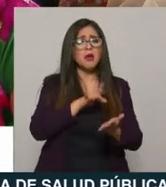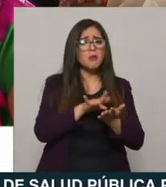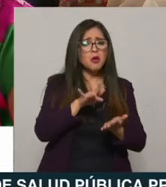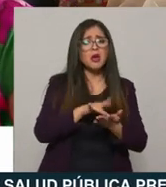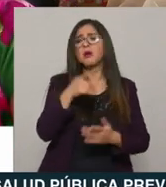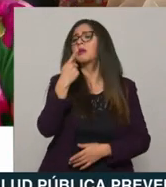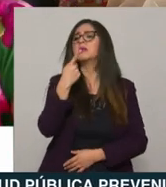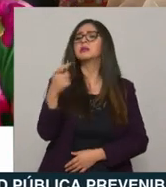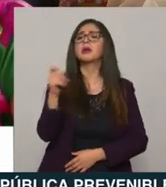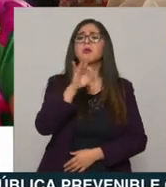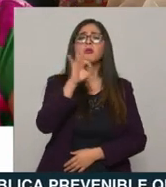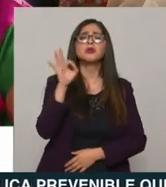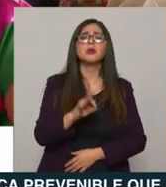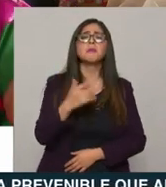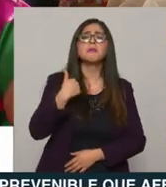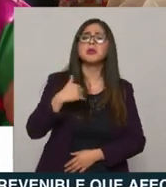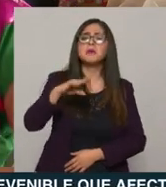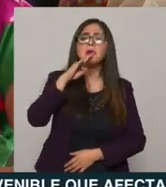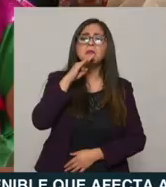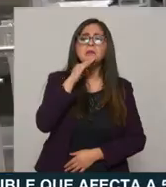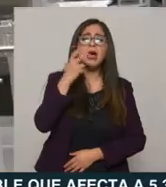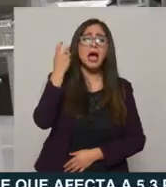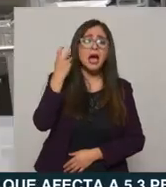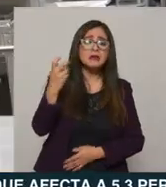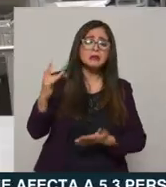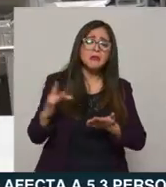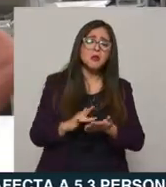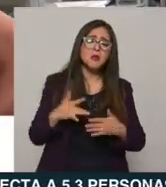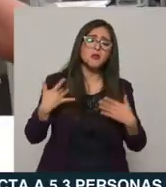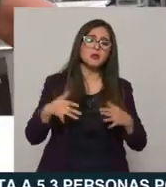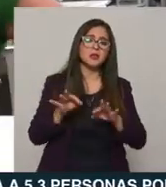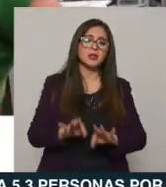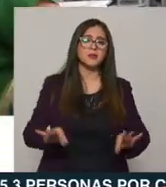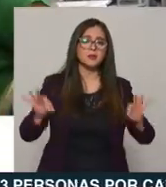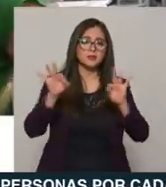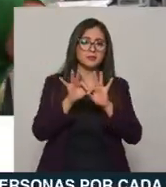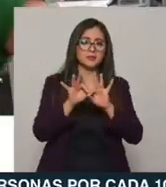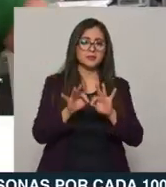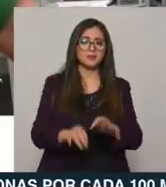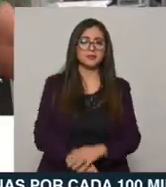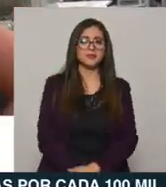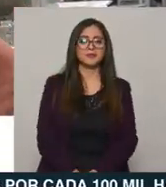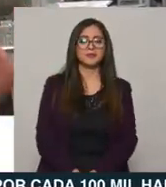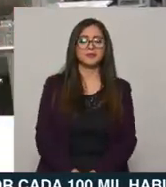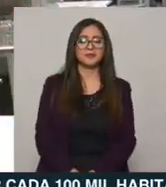mi madre, con eso es más que una bendición. Con imágenes de Manuel Hernández,